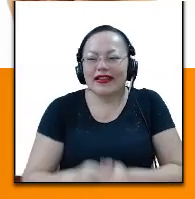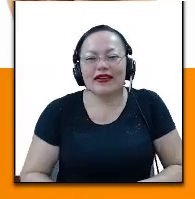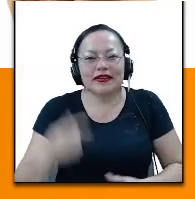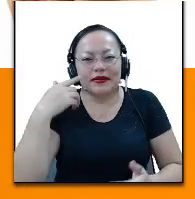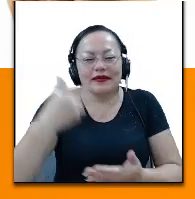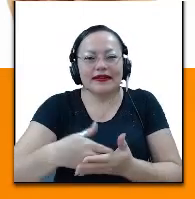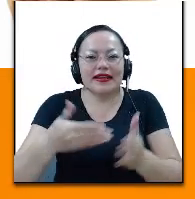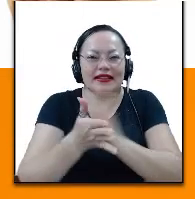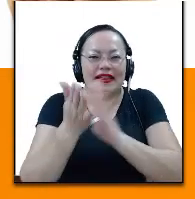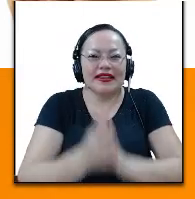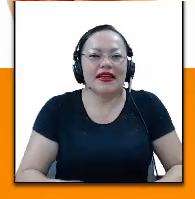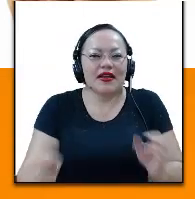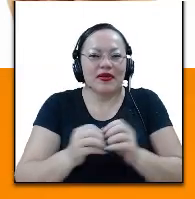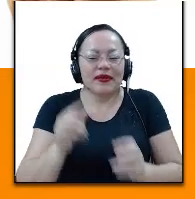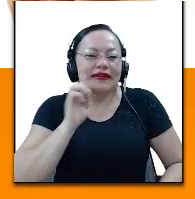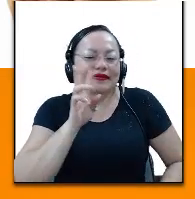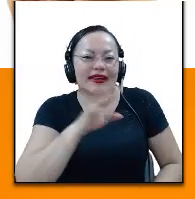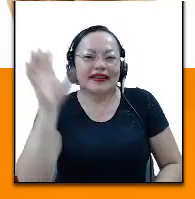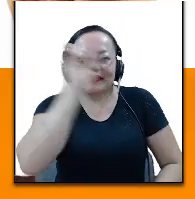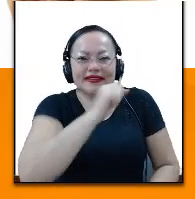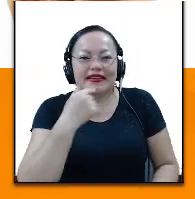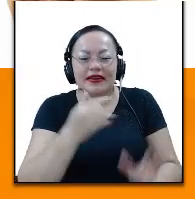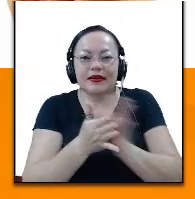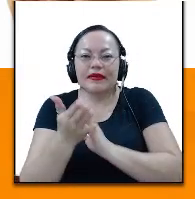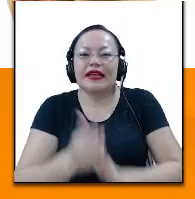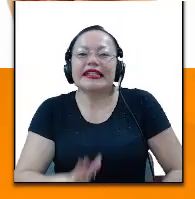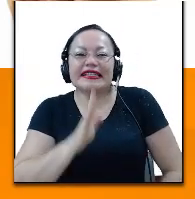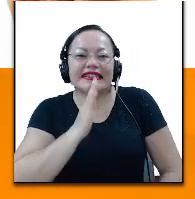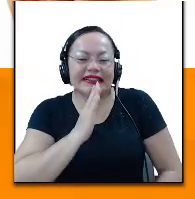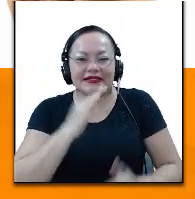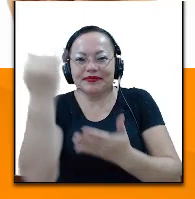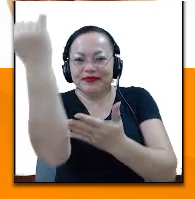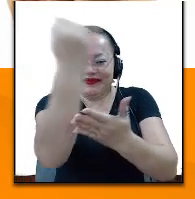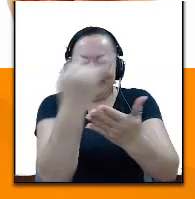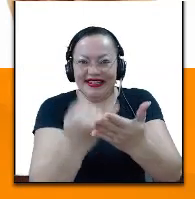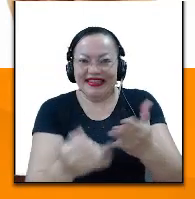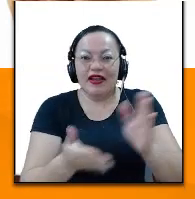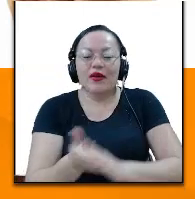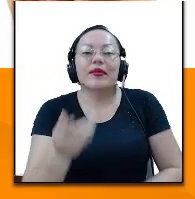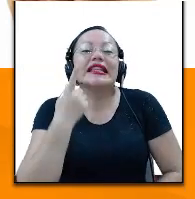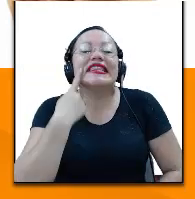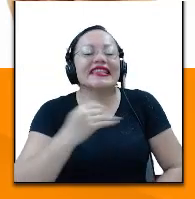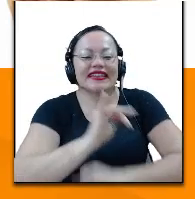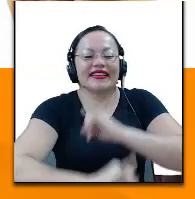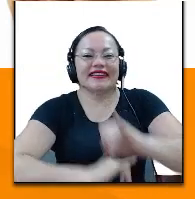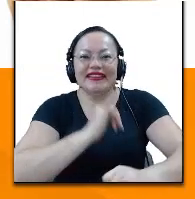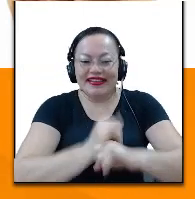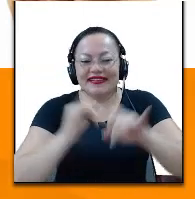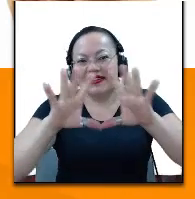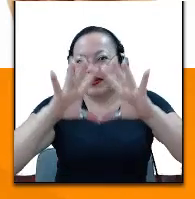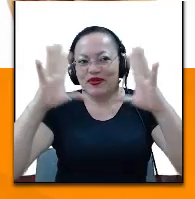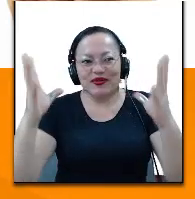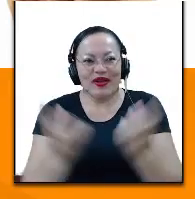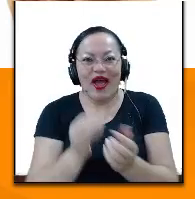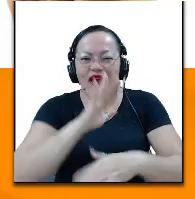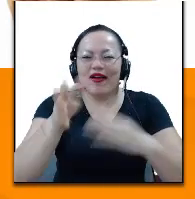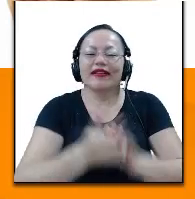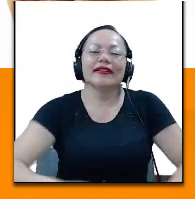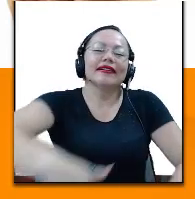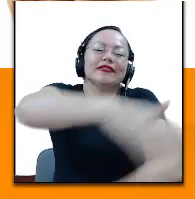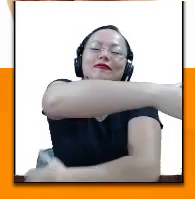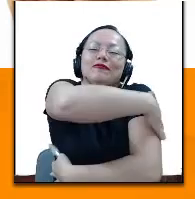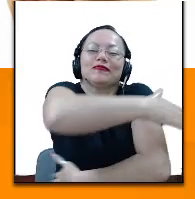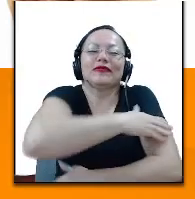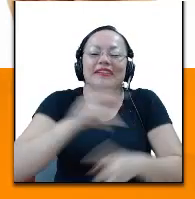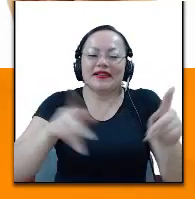concepto que vemos también en la web. Para los diseñadores gráficos, hoy es el Día Mundial del Diseño. Entonces, un abrazo para todos los diseñadores,